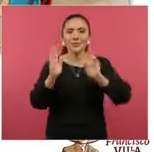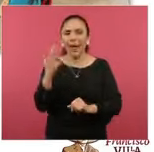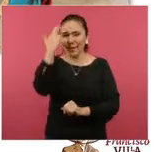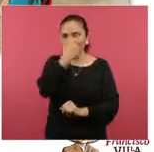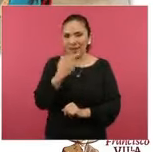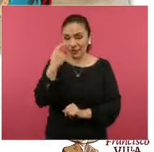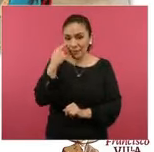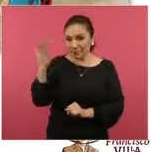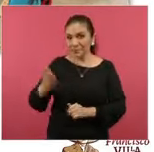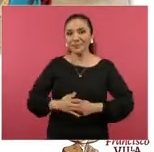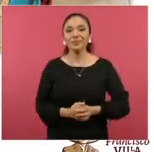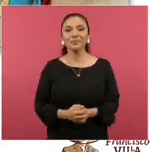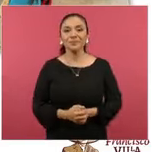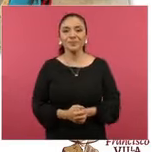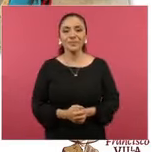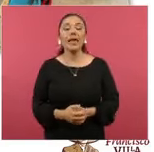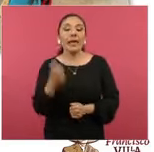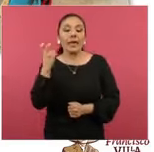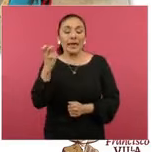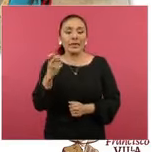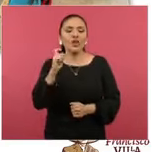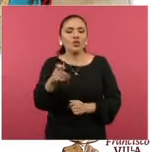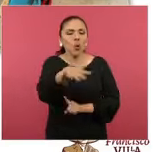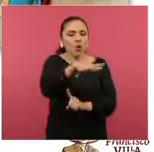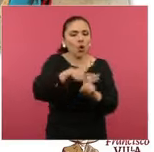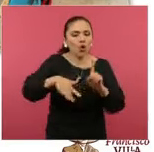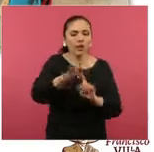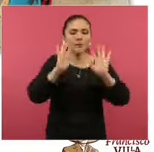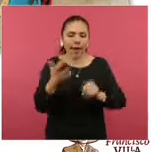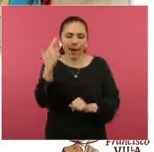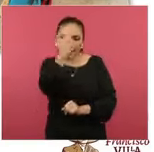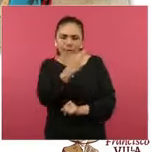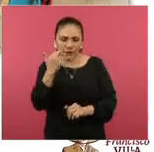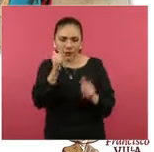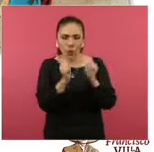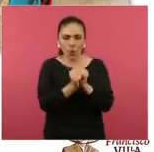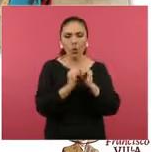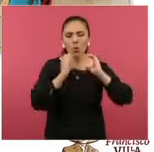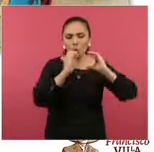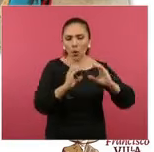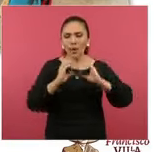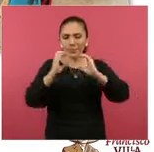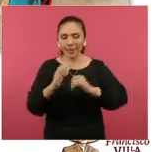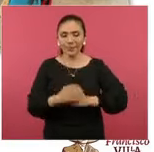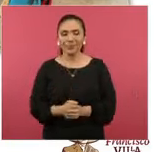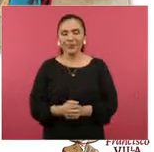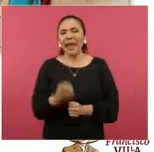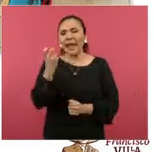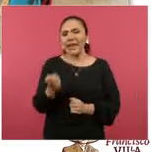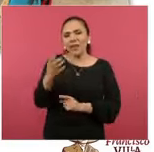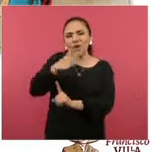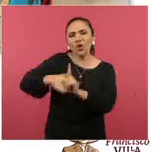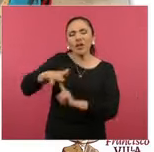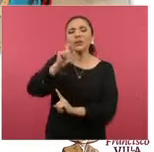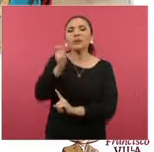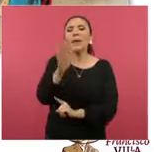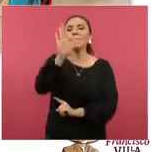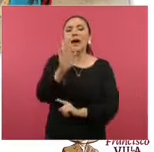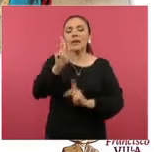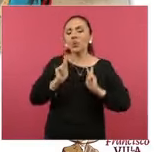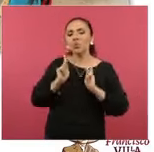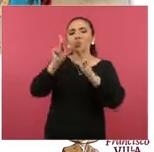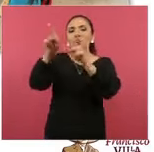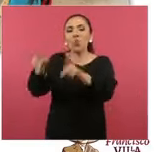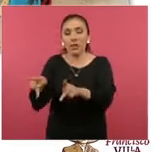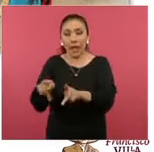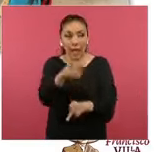muy cuidadosamente ese proceso de contextualización. La contextualización la entendemos como el puente entre los